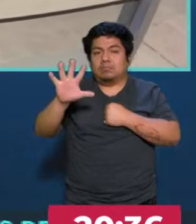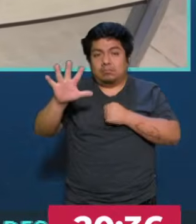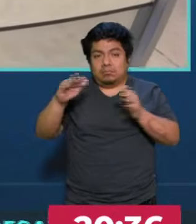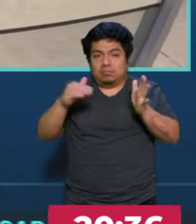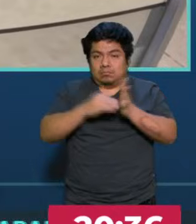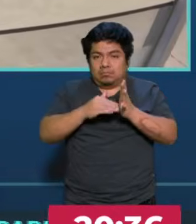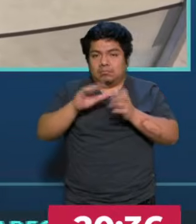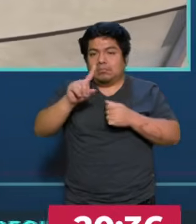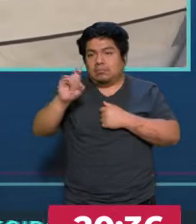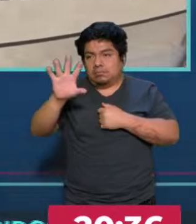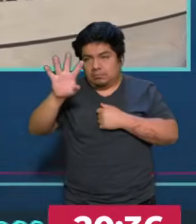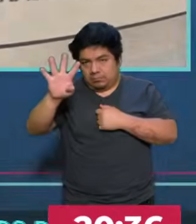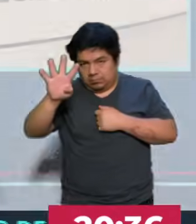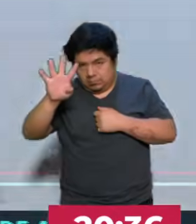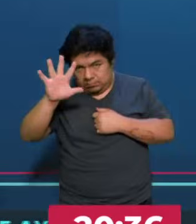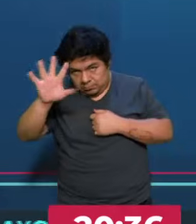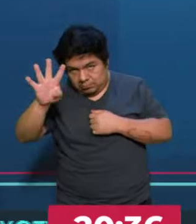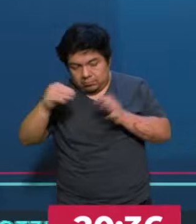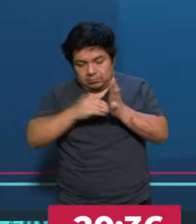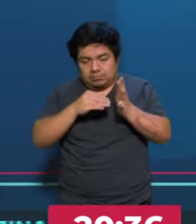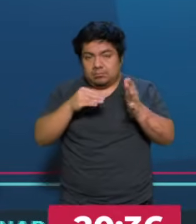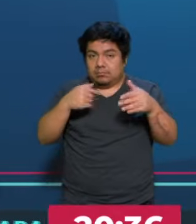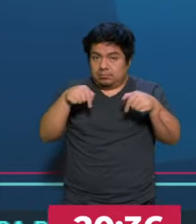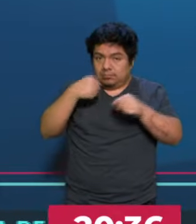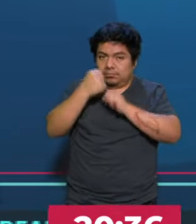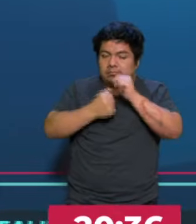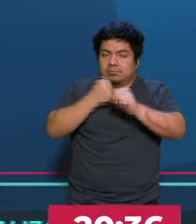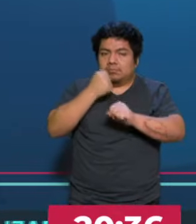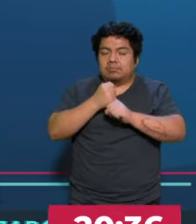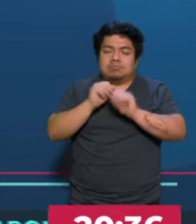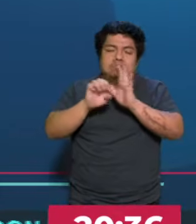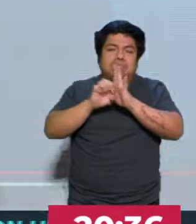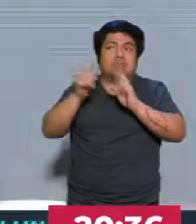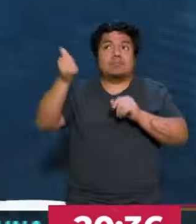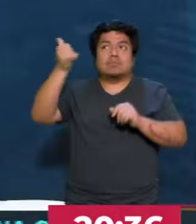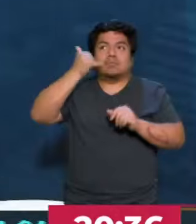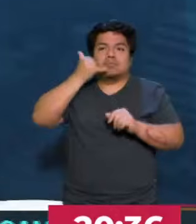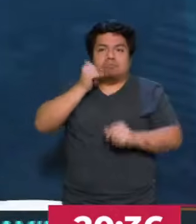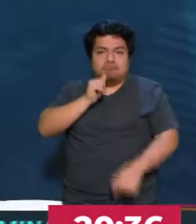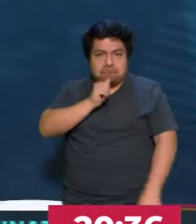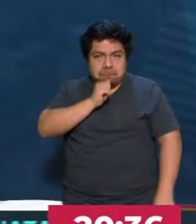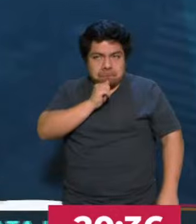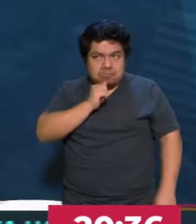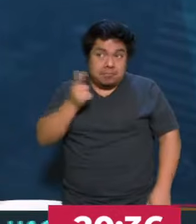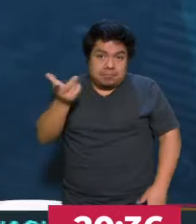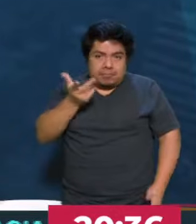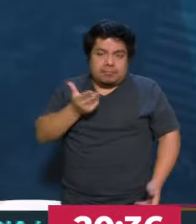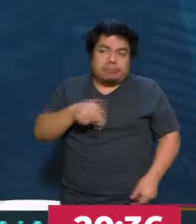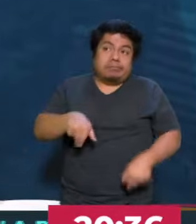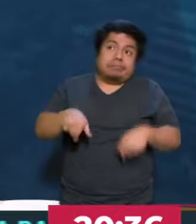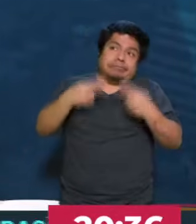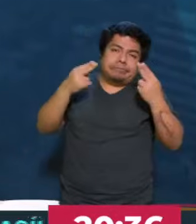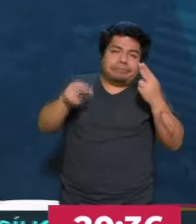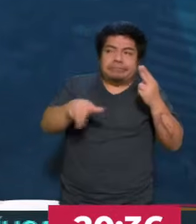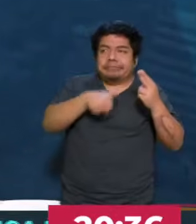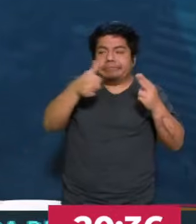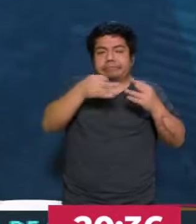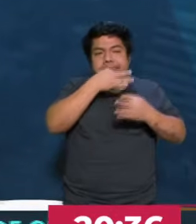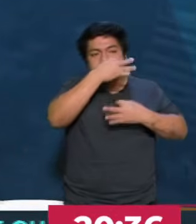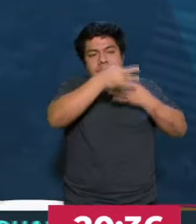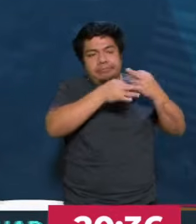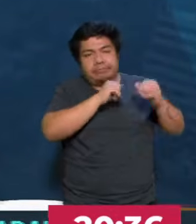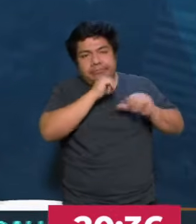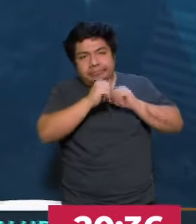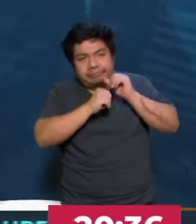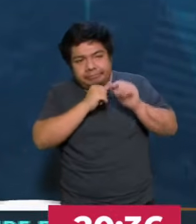154,000 en lo que va de este año. Claro, y en estos casos de llamadas no procedentes y que se tienen que canalizar a otros servicios, otras áreas